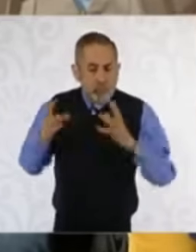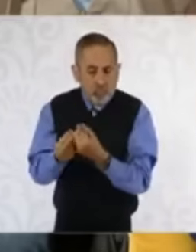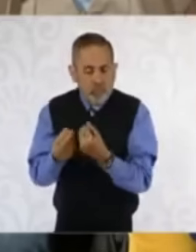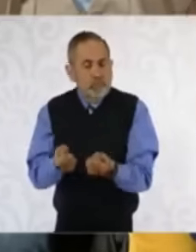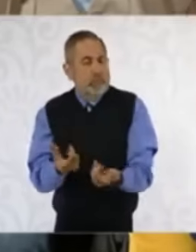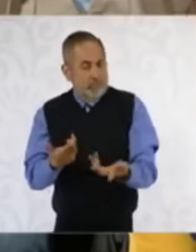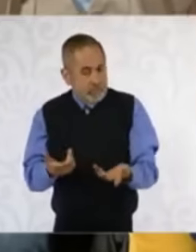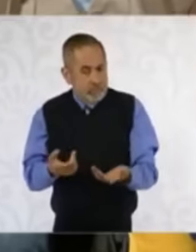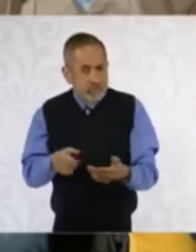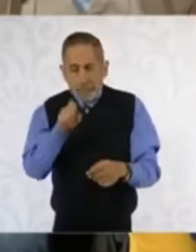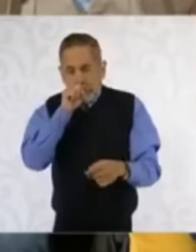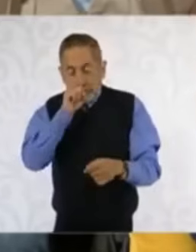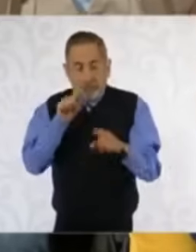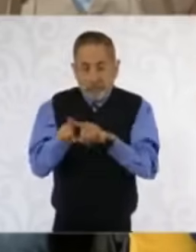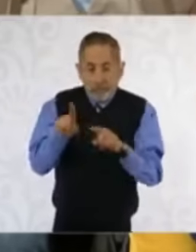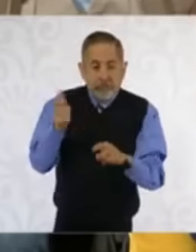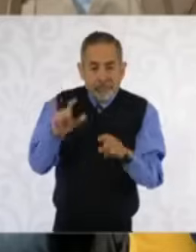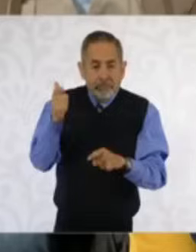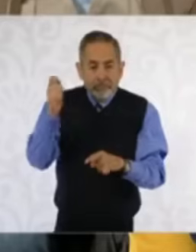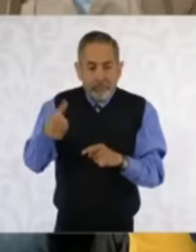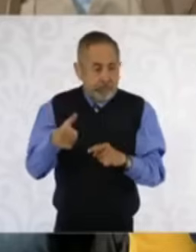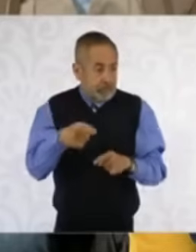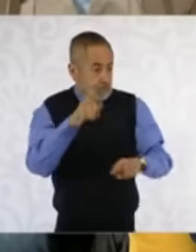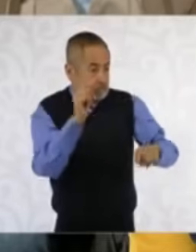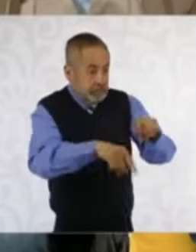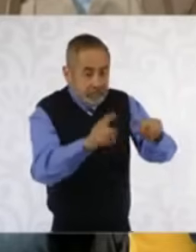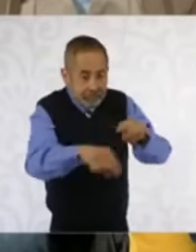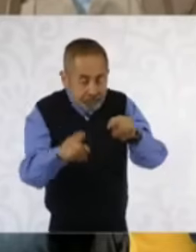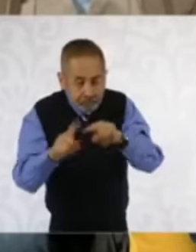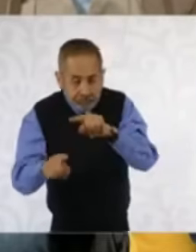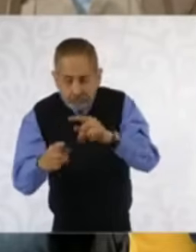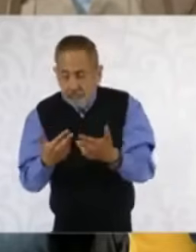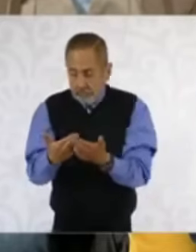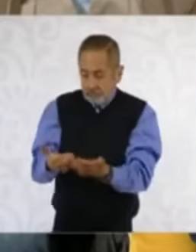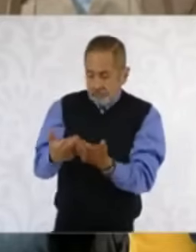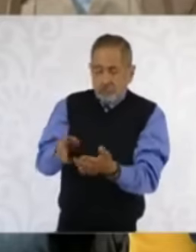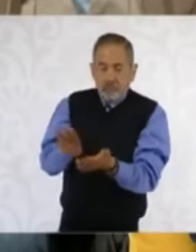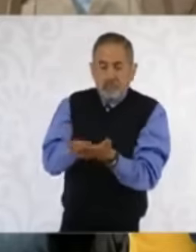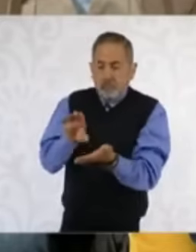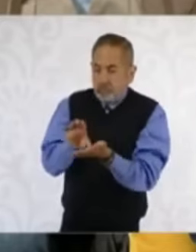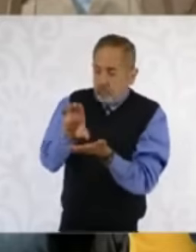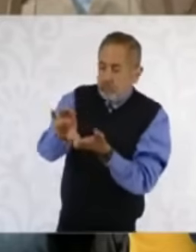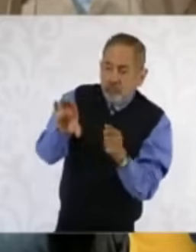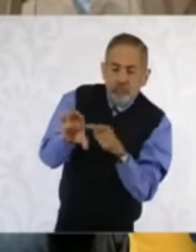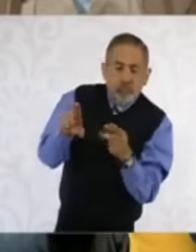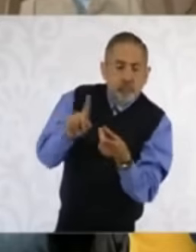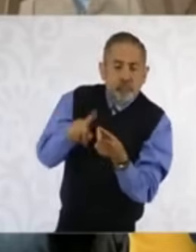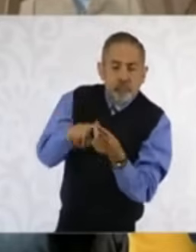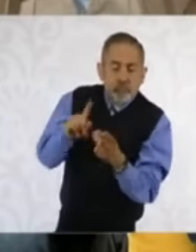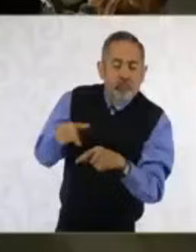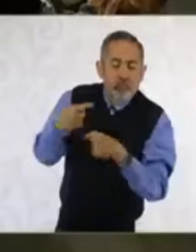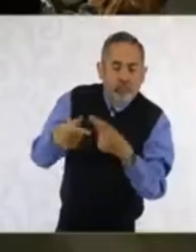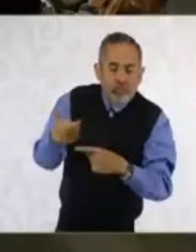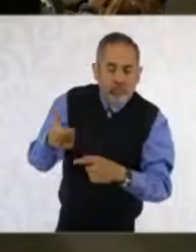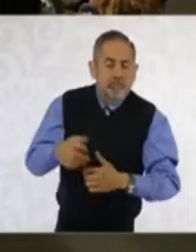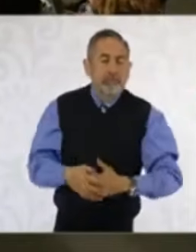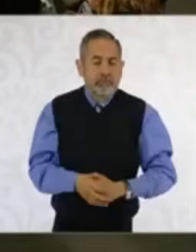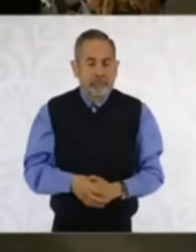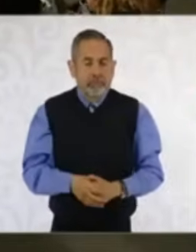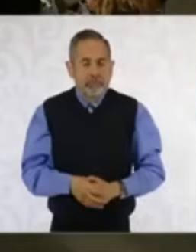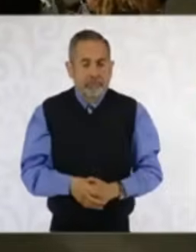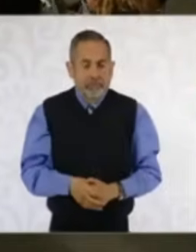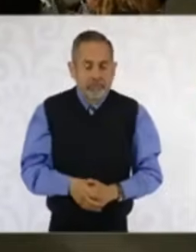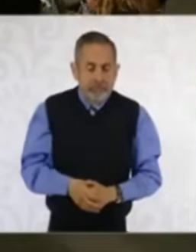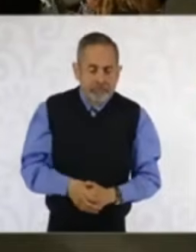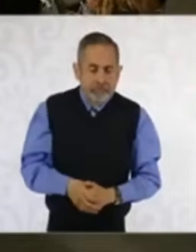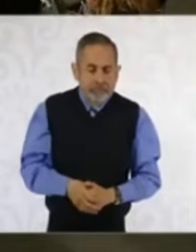una partida específica para cubrir los vencimientos de deuda del próximo año, y si es así, a ver, ¿de cuánto no, sería? No, o sea, no tiene problema, para